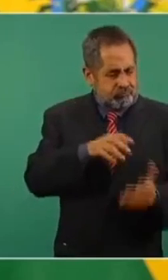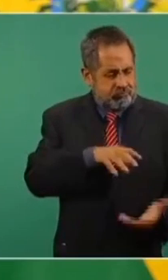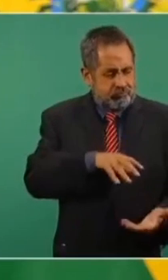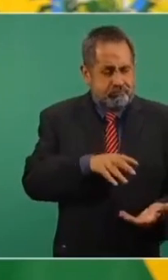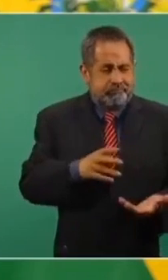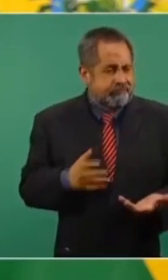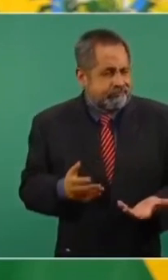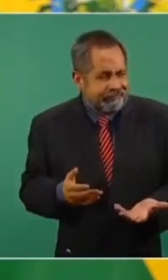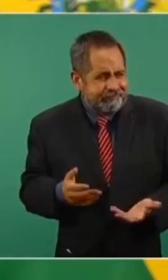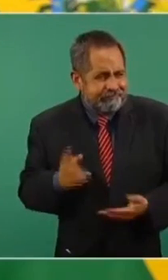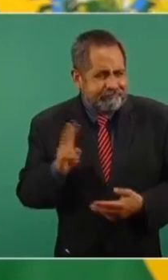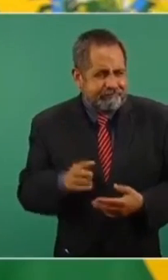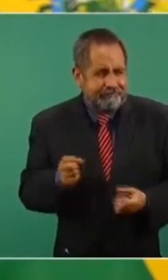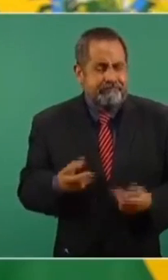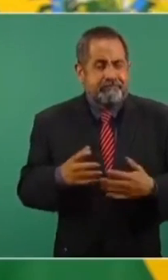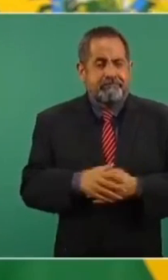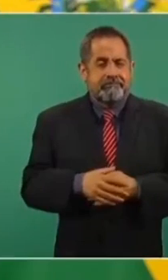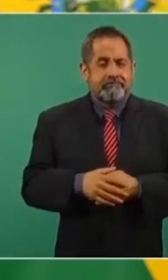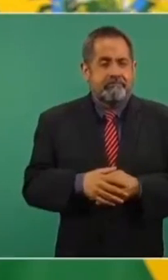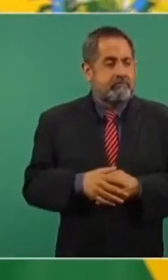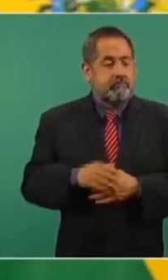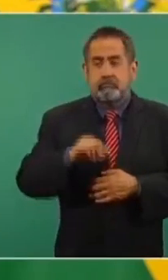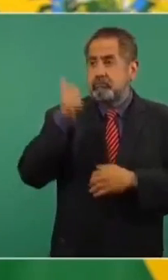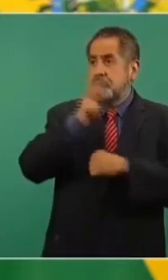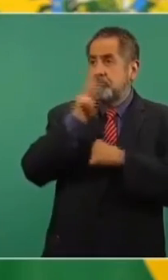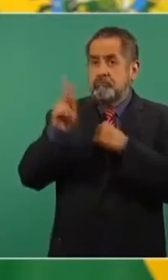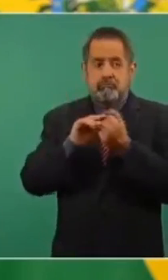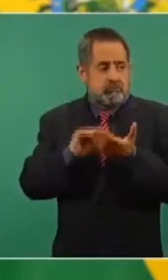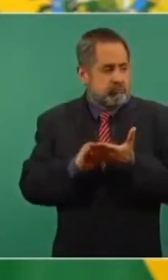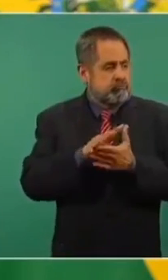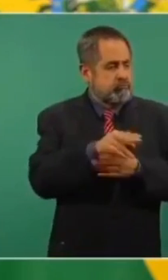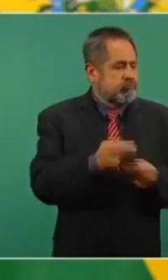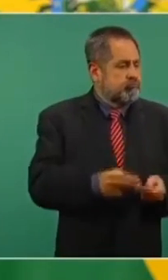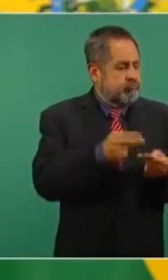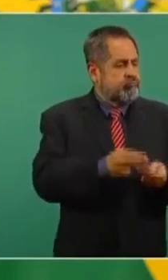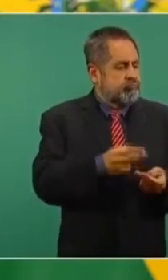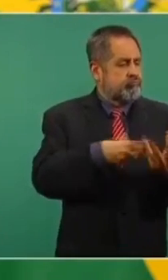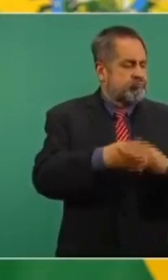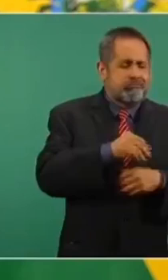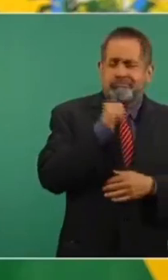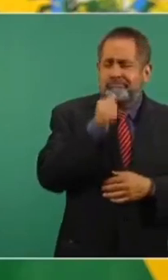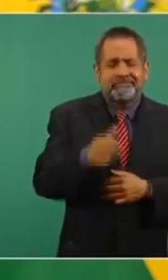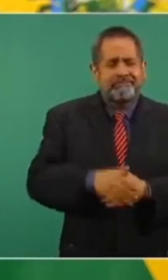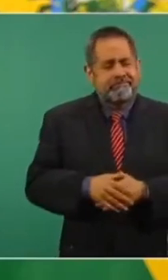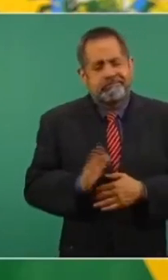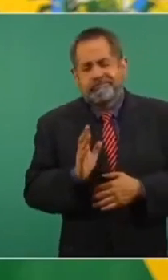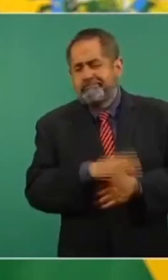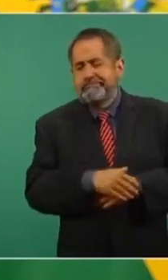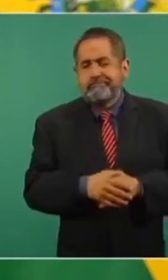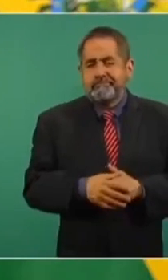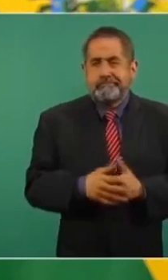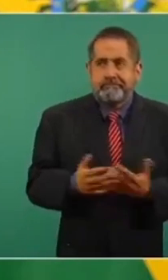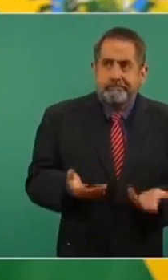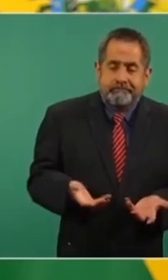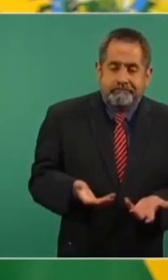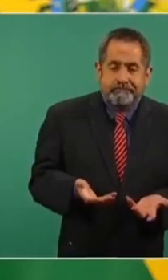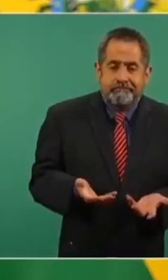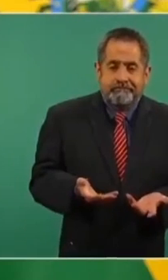la realidad? No llegó la inversión extranjera y no